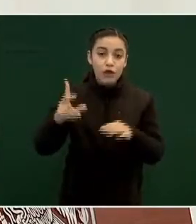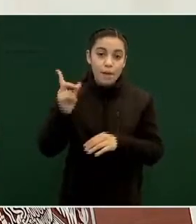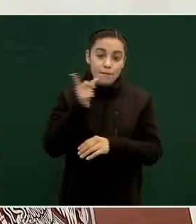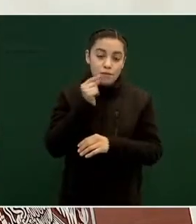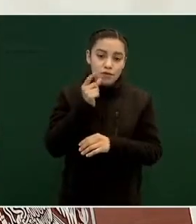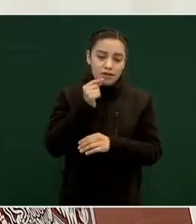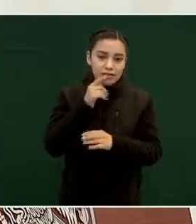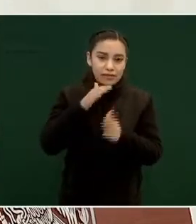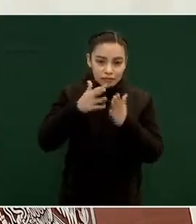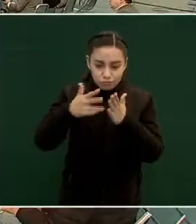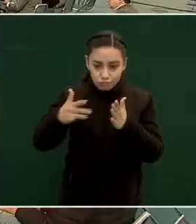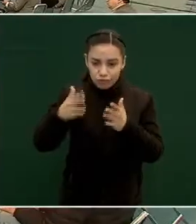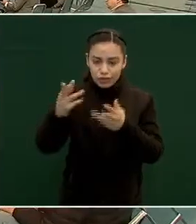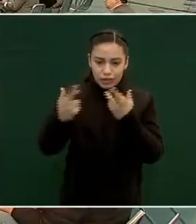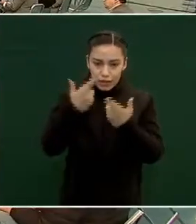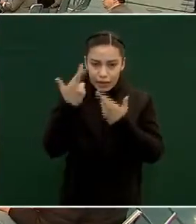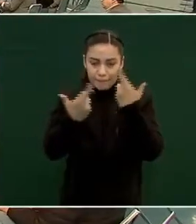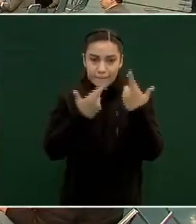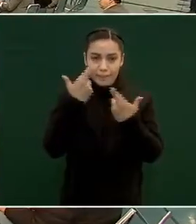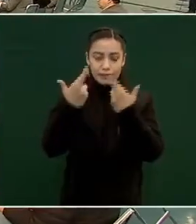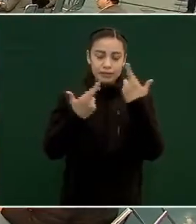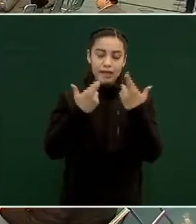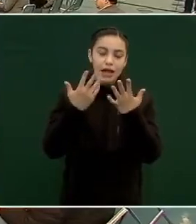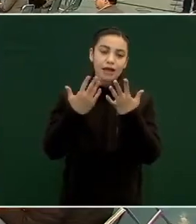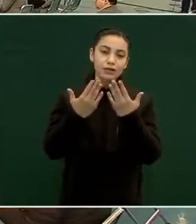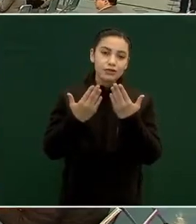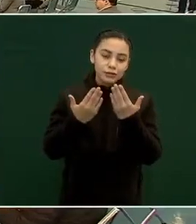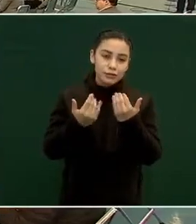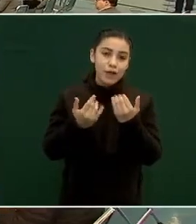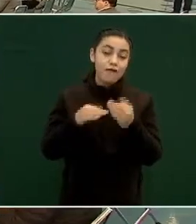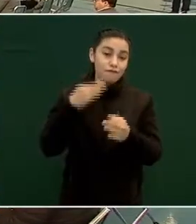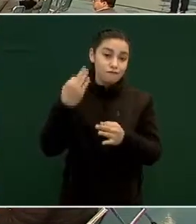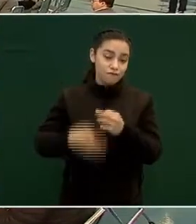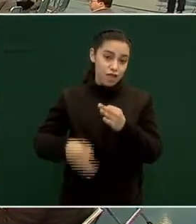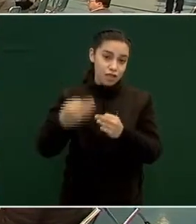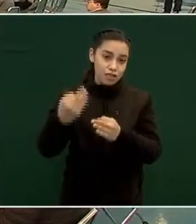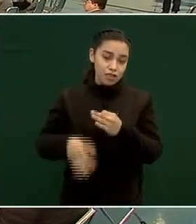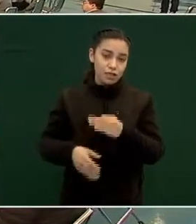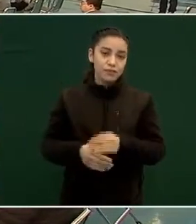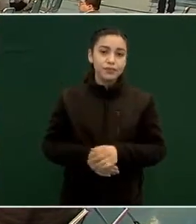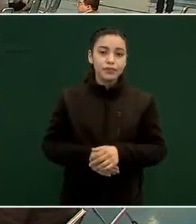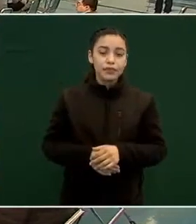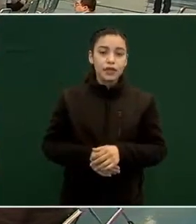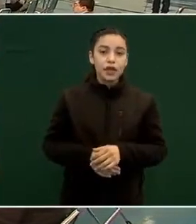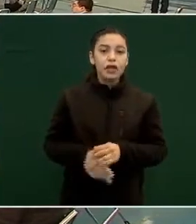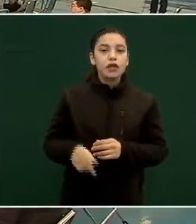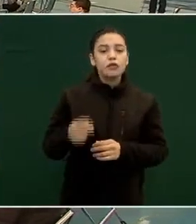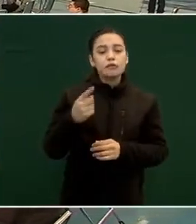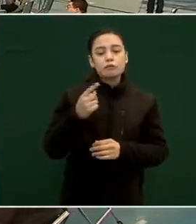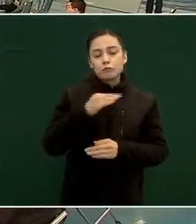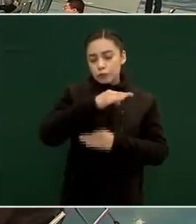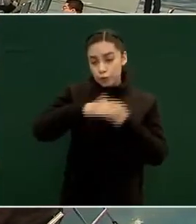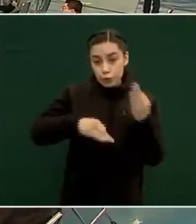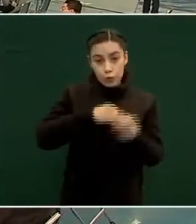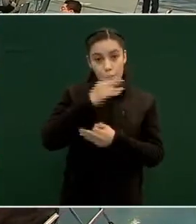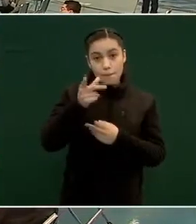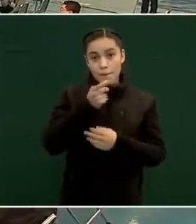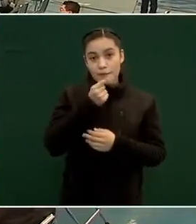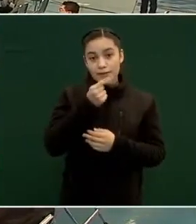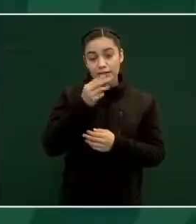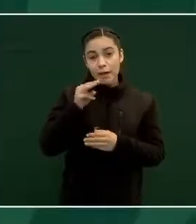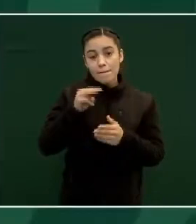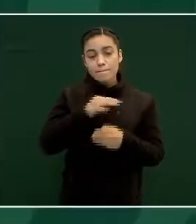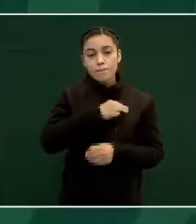hay en el Estado. Todas las policías municipales saben lo que pasa en cada una de